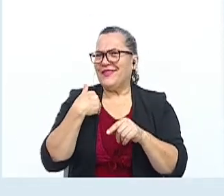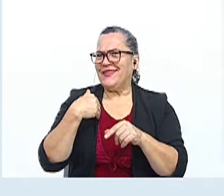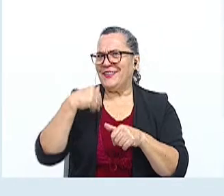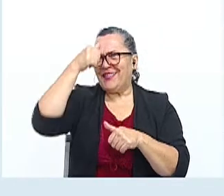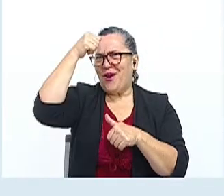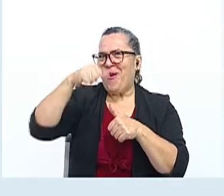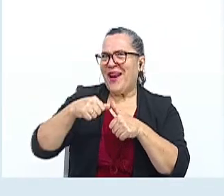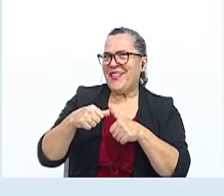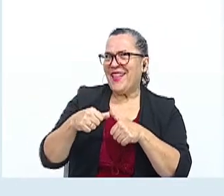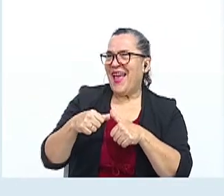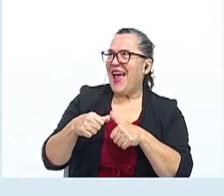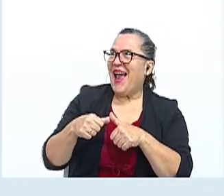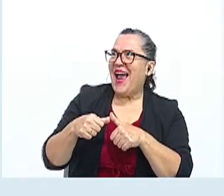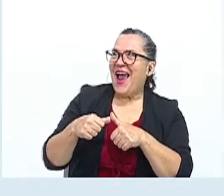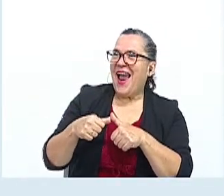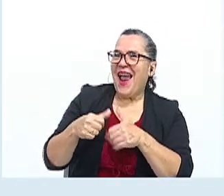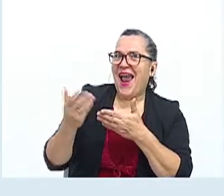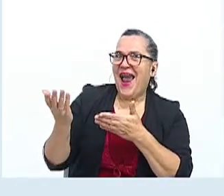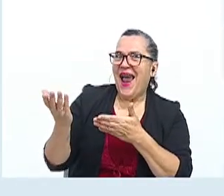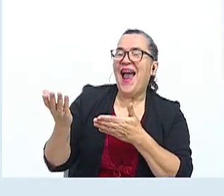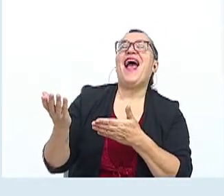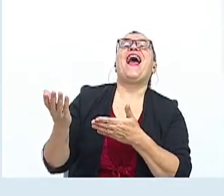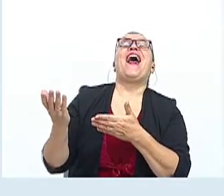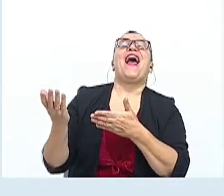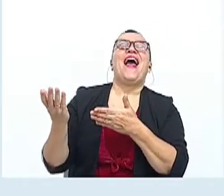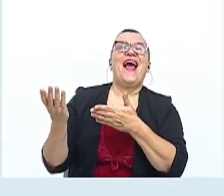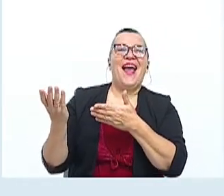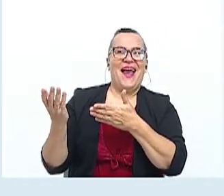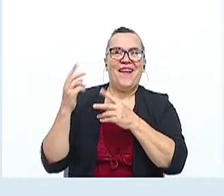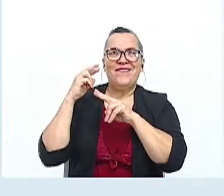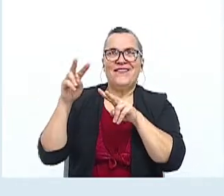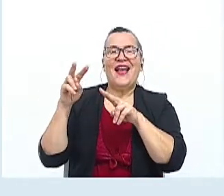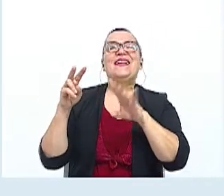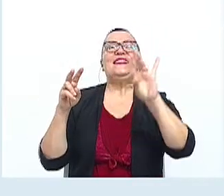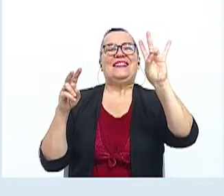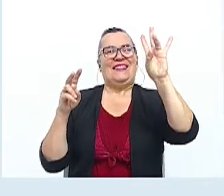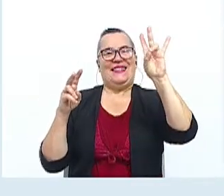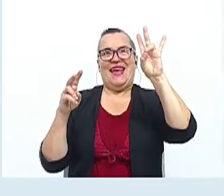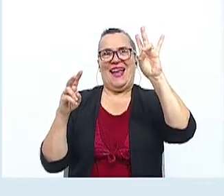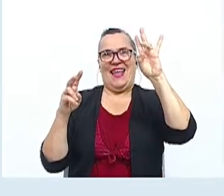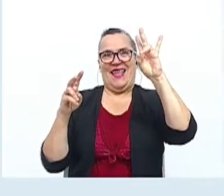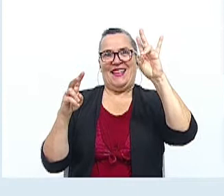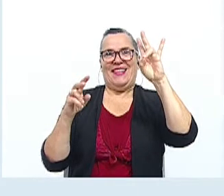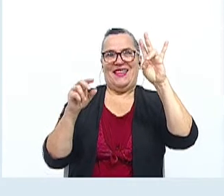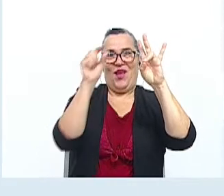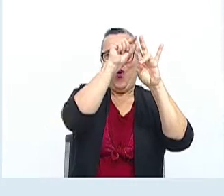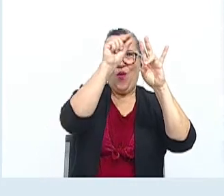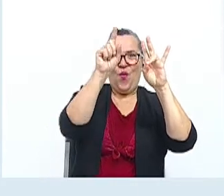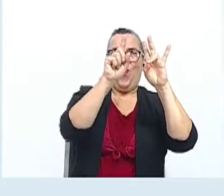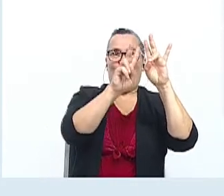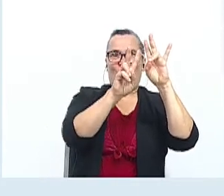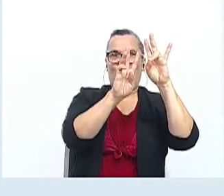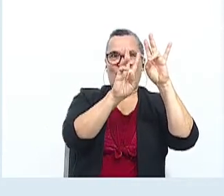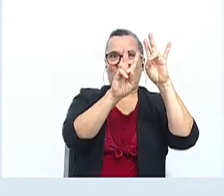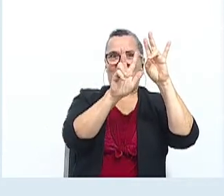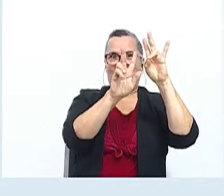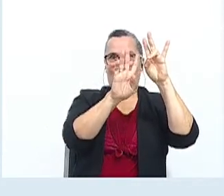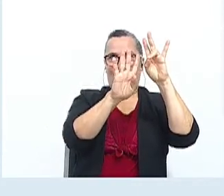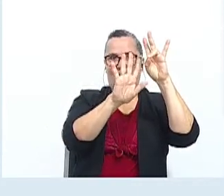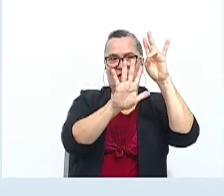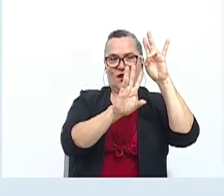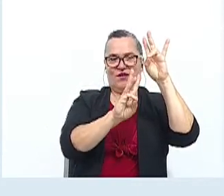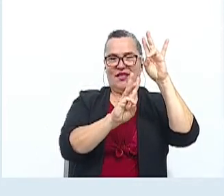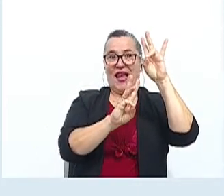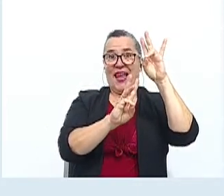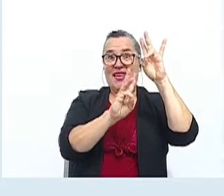Vamos a ver. Claro, veamos cuántos. 7 periodos. Recordemos que en el periodo